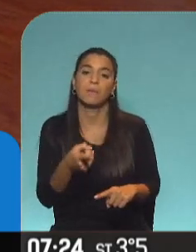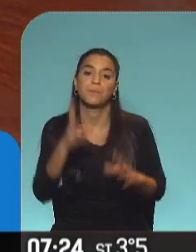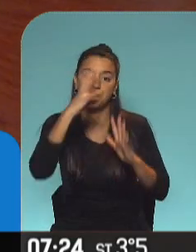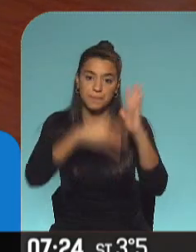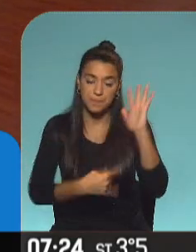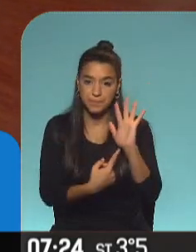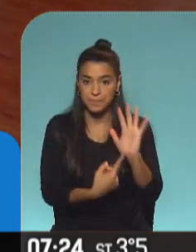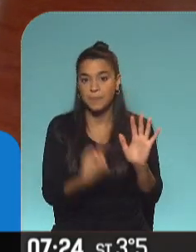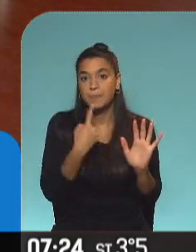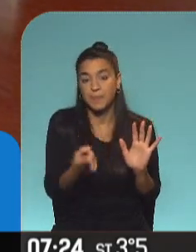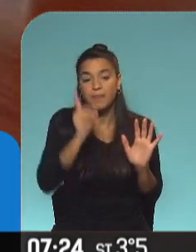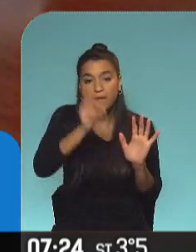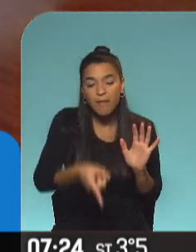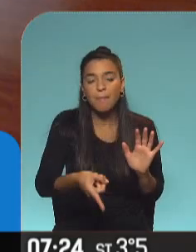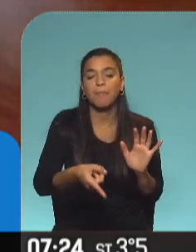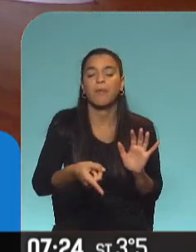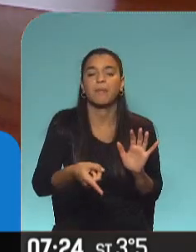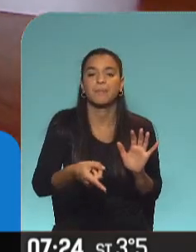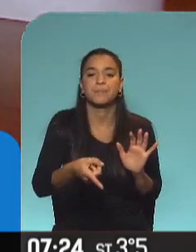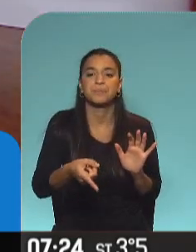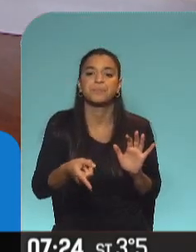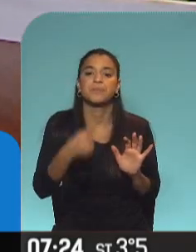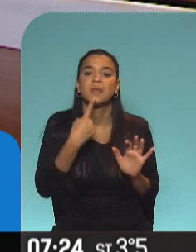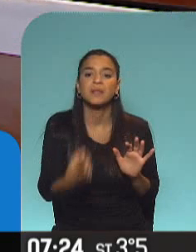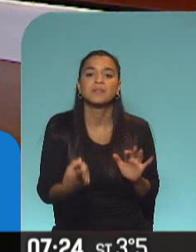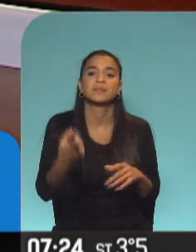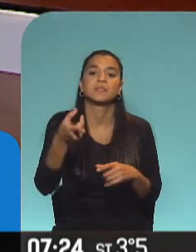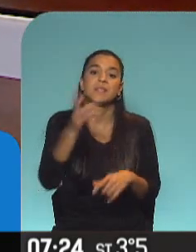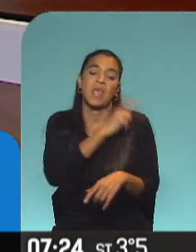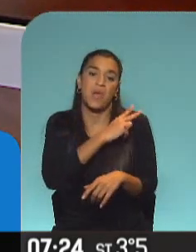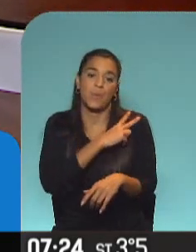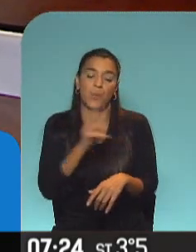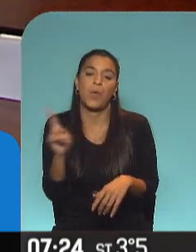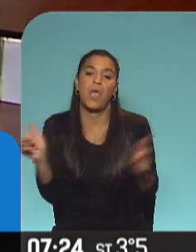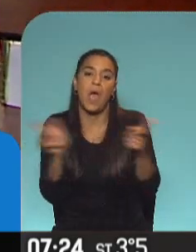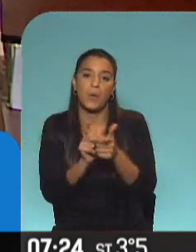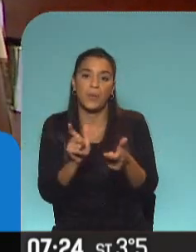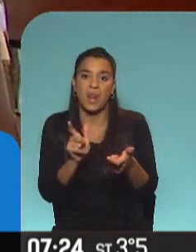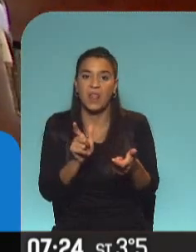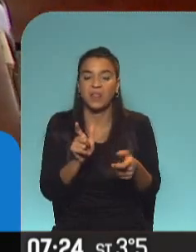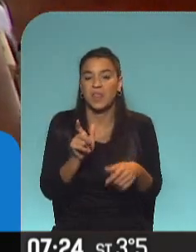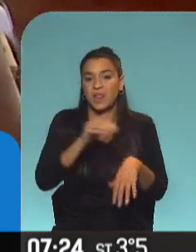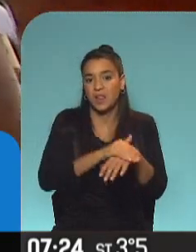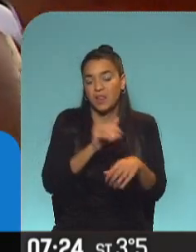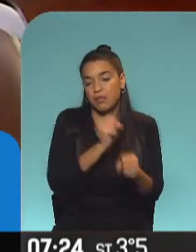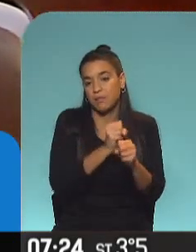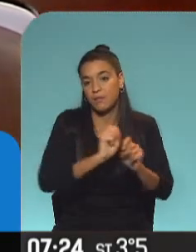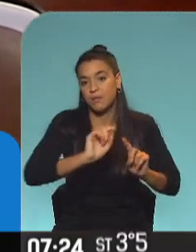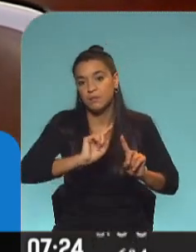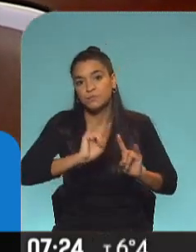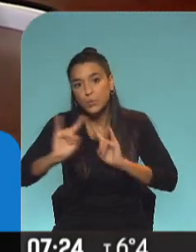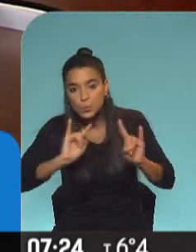de enrarecer el clima político, hacen referencia a las facultades delegadas del jefe de gabinete, a la expropiación de